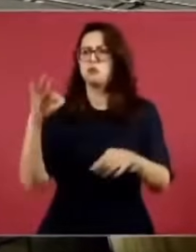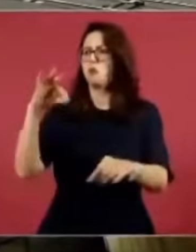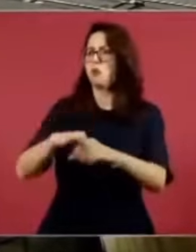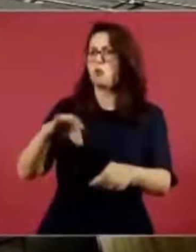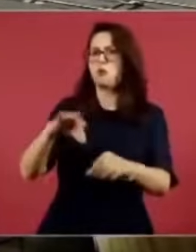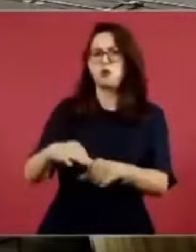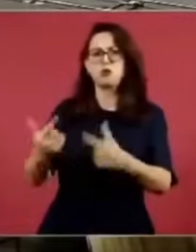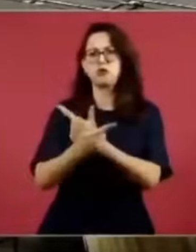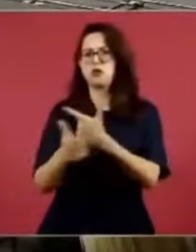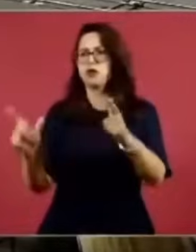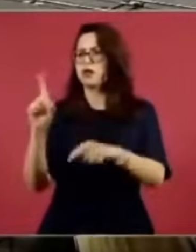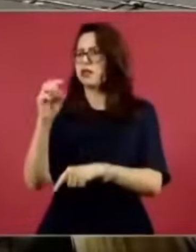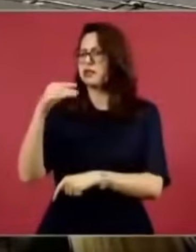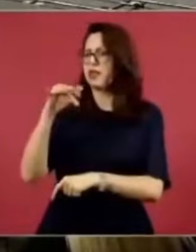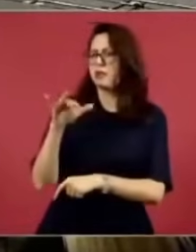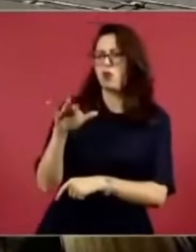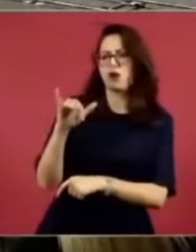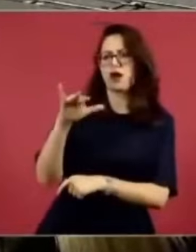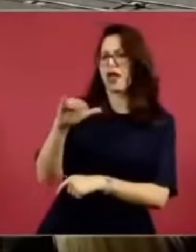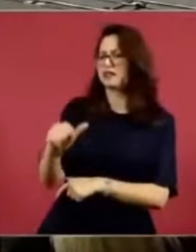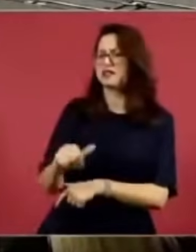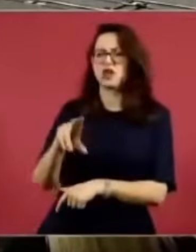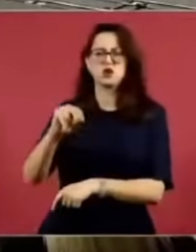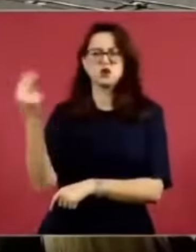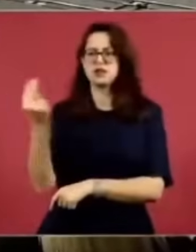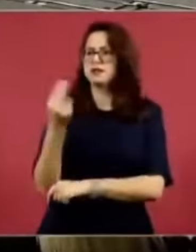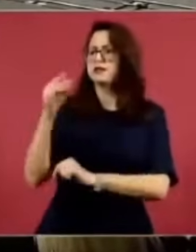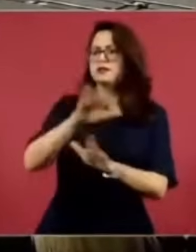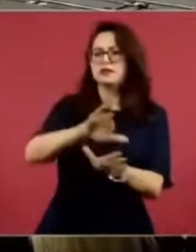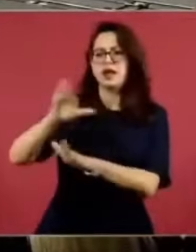si lo que importaba era la paz y el progreso.